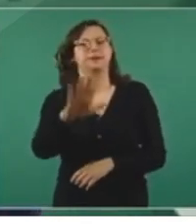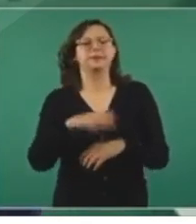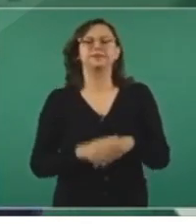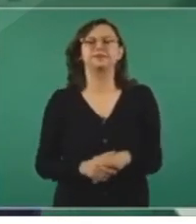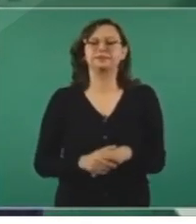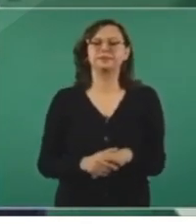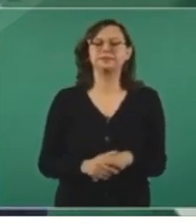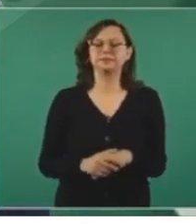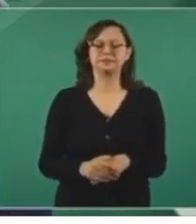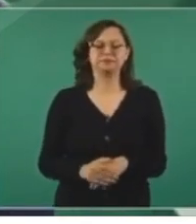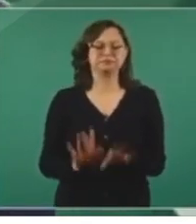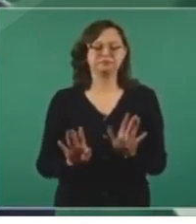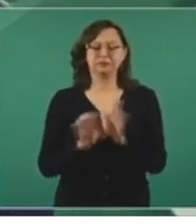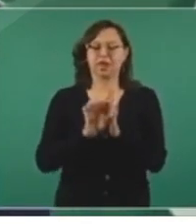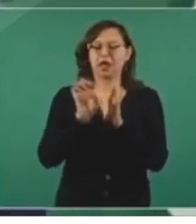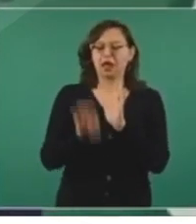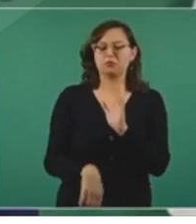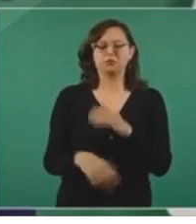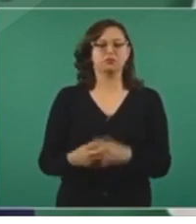de una fábrica